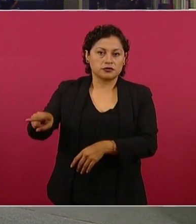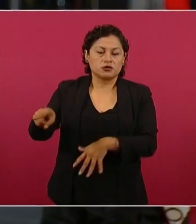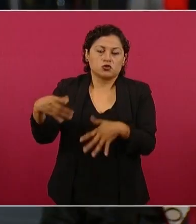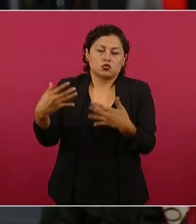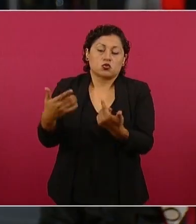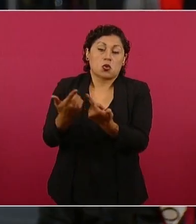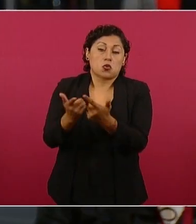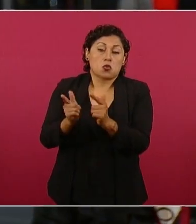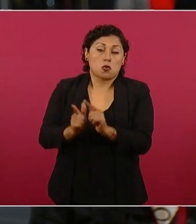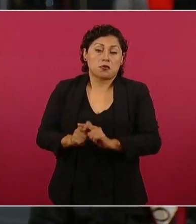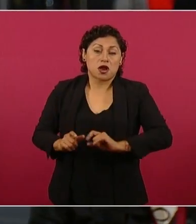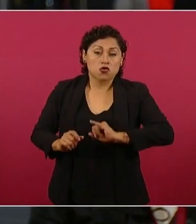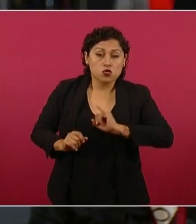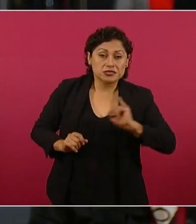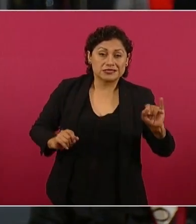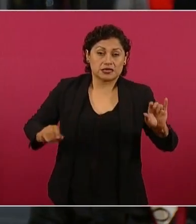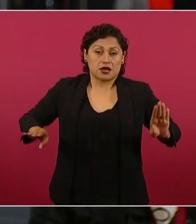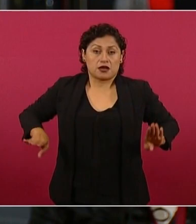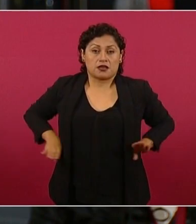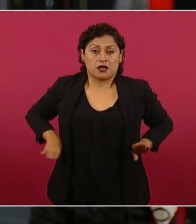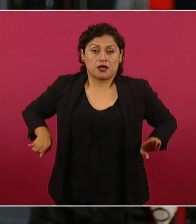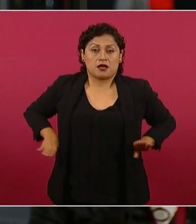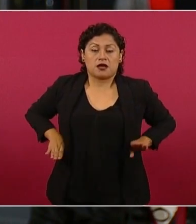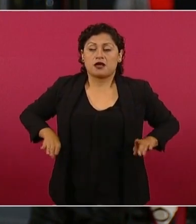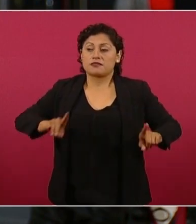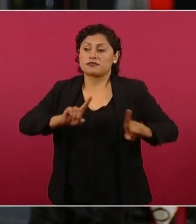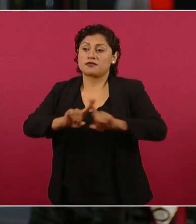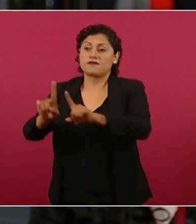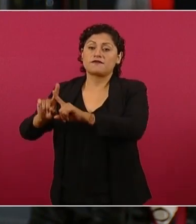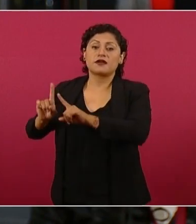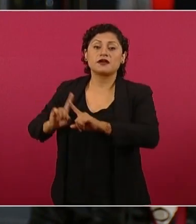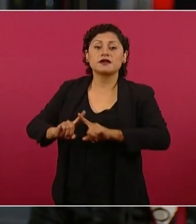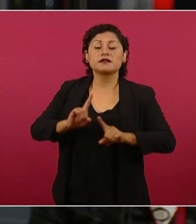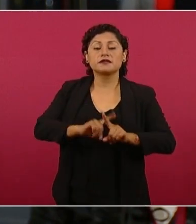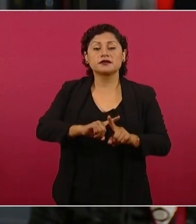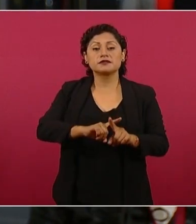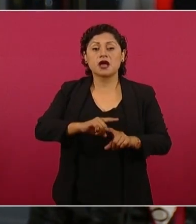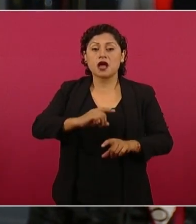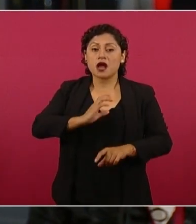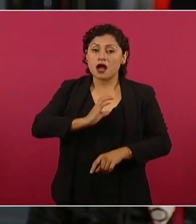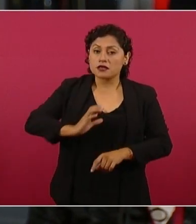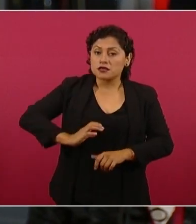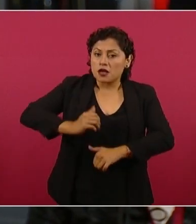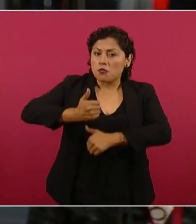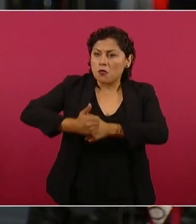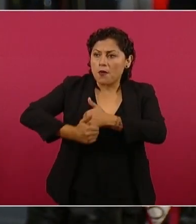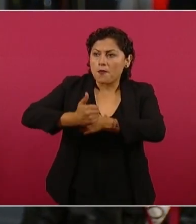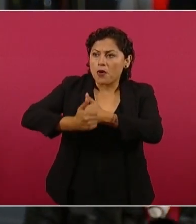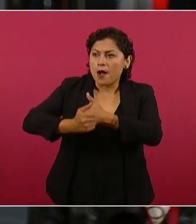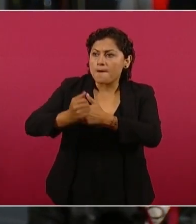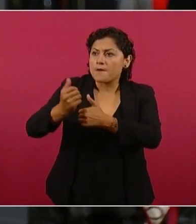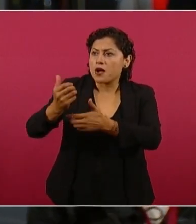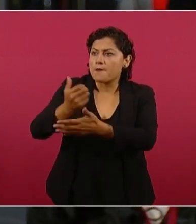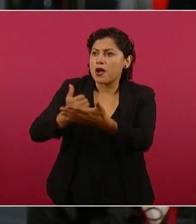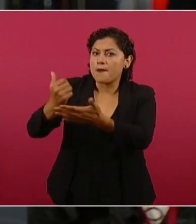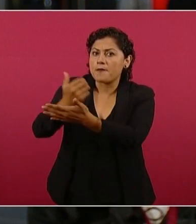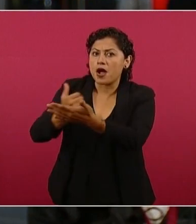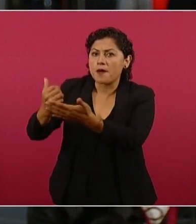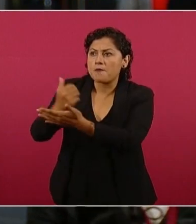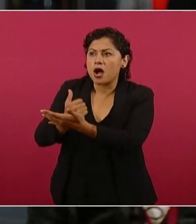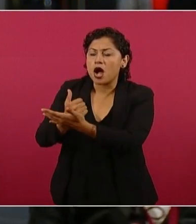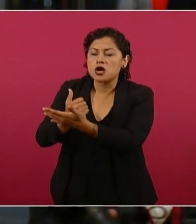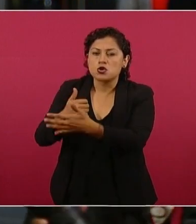gobiernos progresistas, de candidatos progresistas que están ganando, no está por demás decirlo, y hay